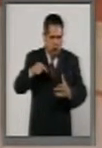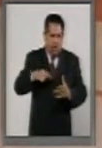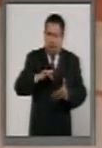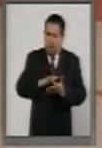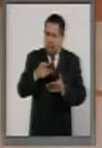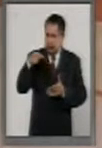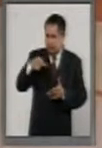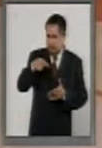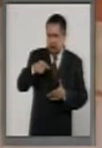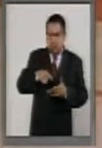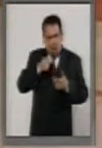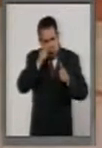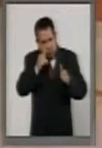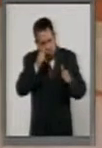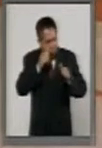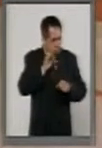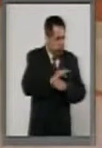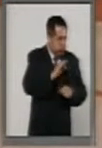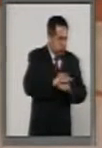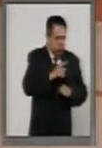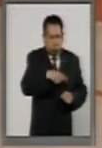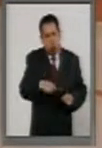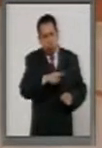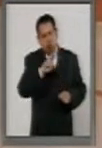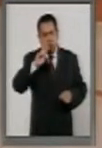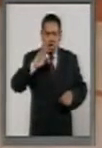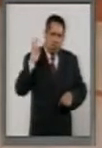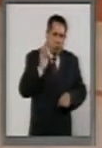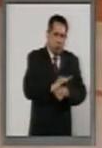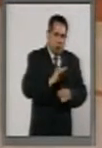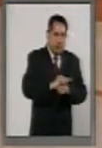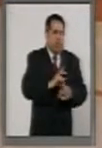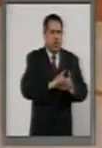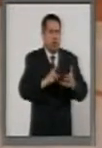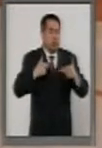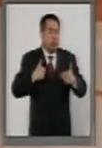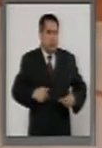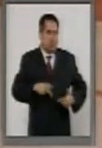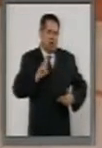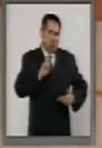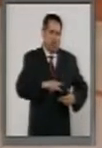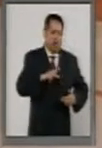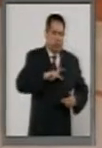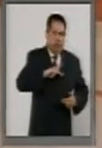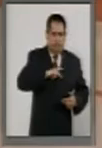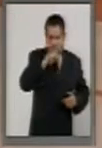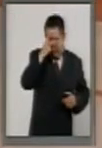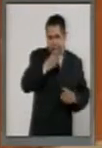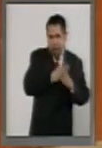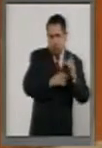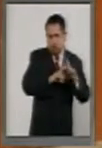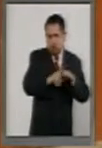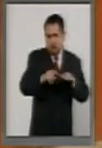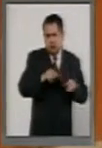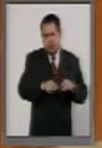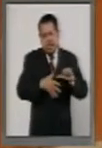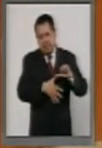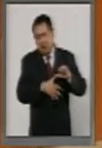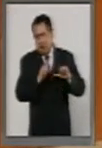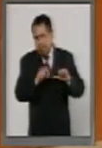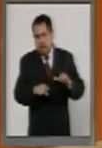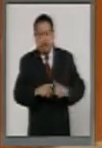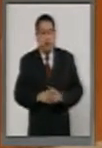esfuerzos realizados en favor de la protección de los derechos humanos de los migrantes mexicanos y